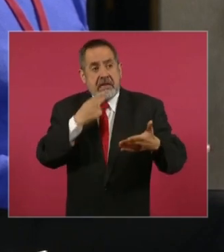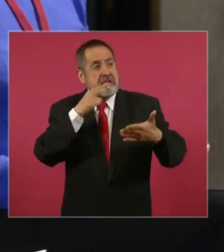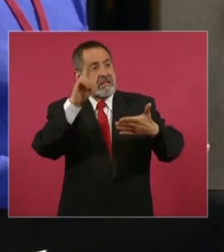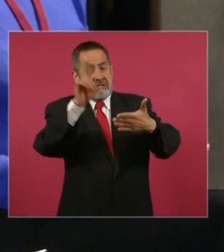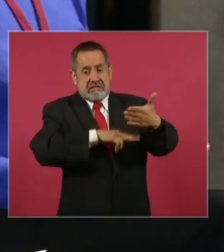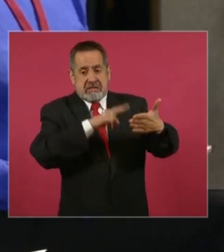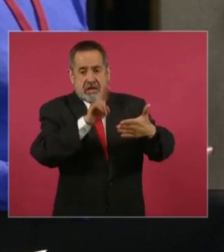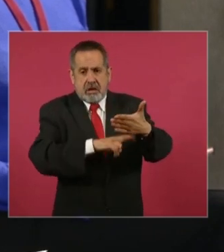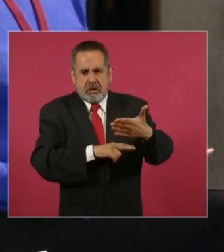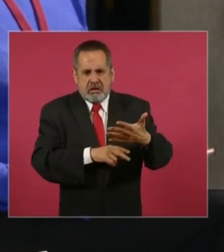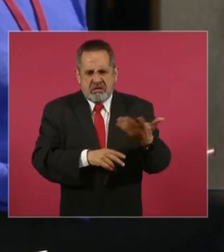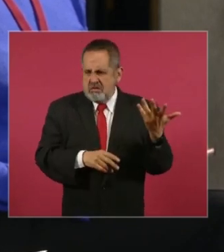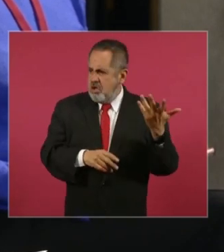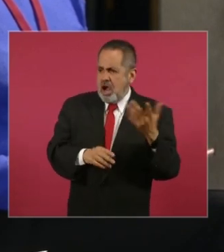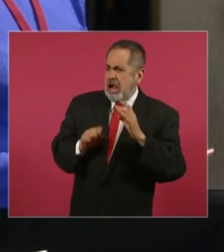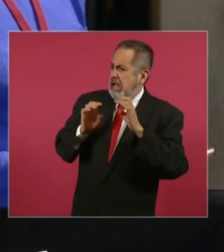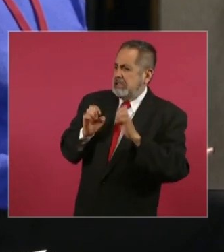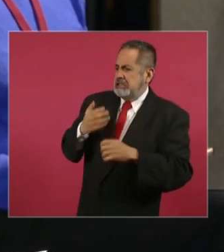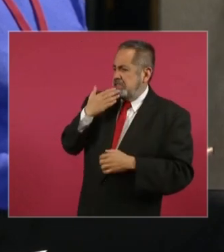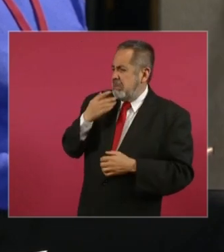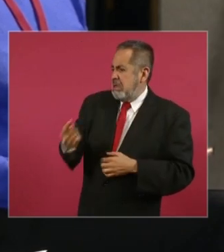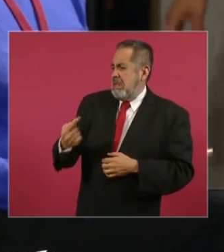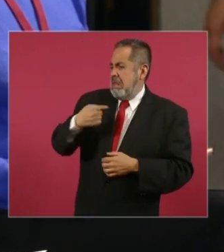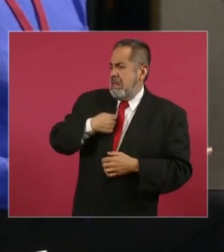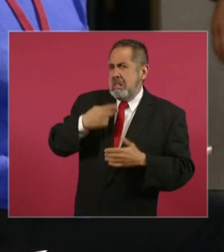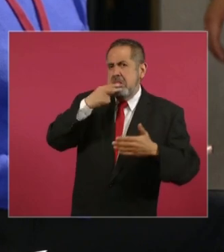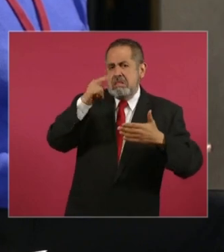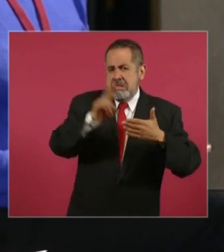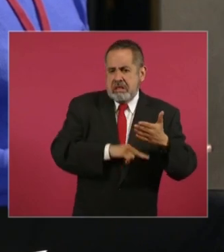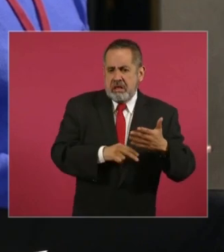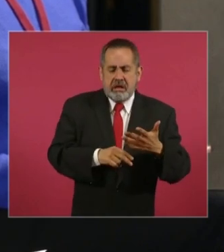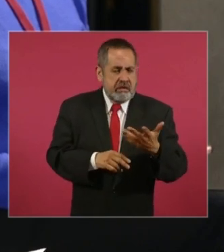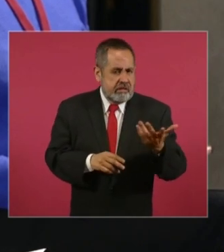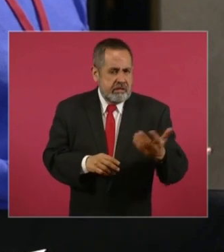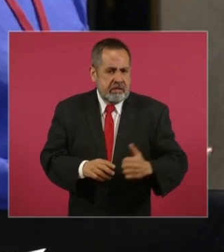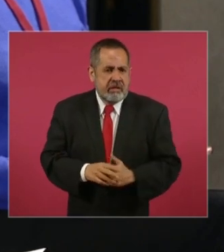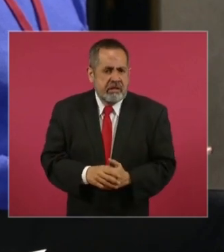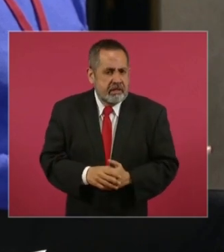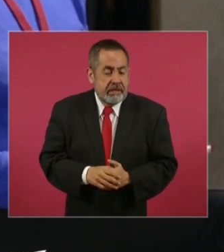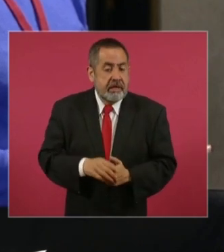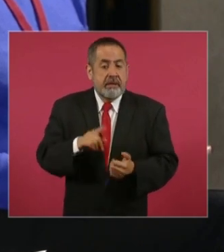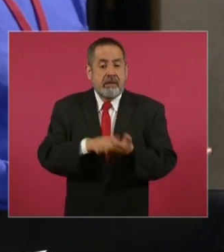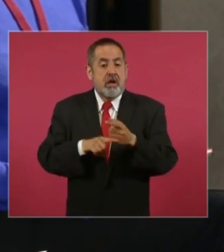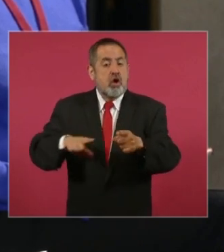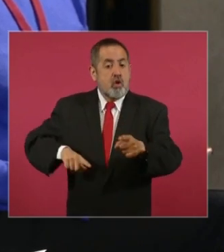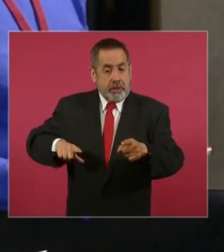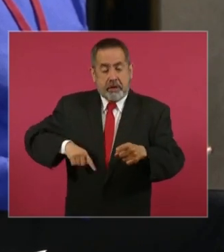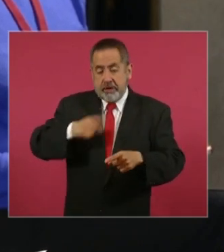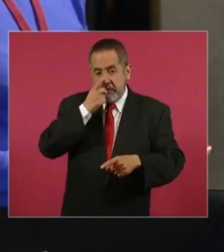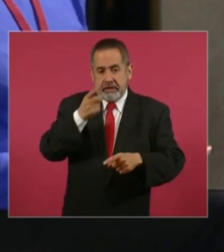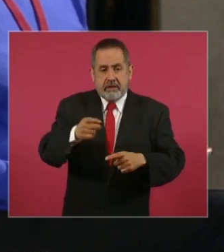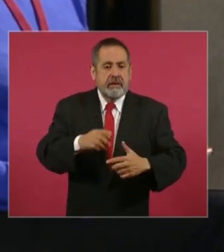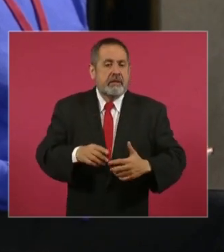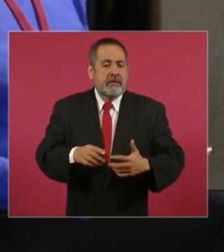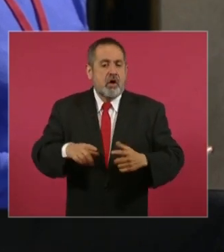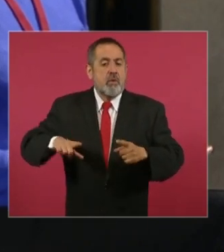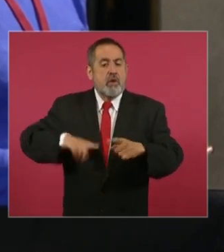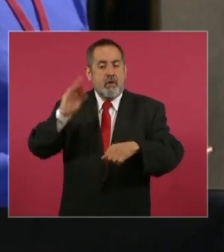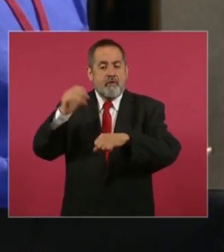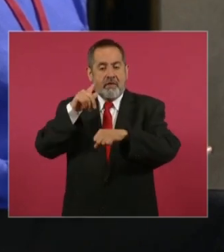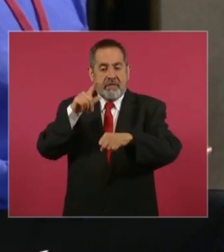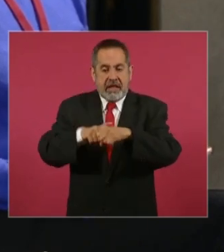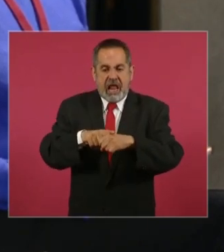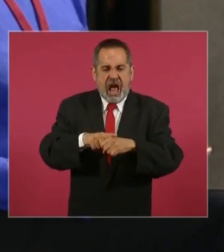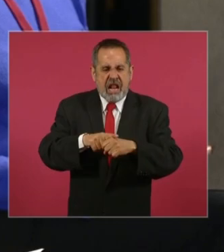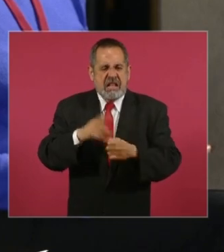clausuradas están obviamente porque no cumplen la normatividad, pero el gobierno, dicen ellos, el gobierno federal